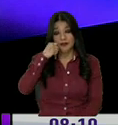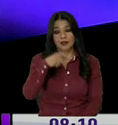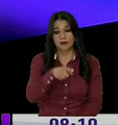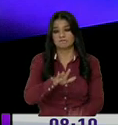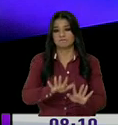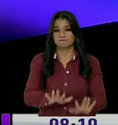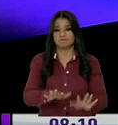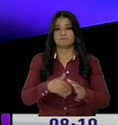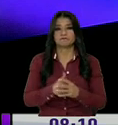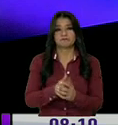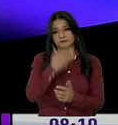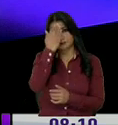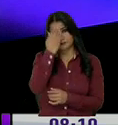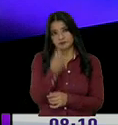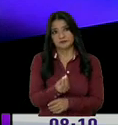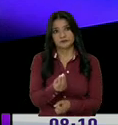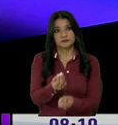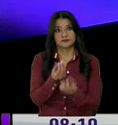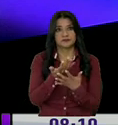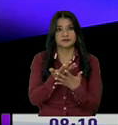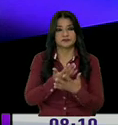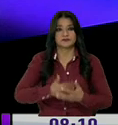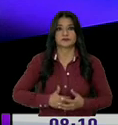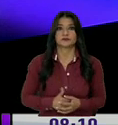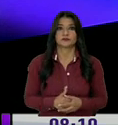buenos días, cuéntenos, adelante.